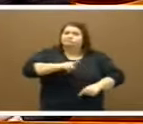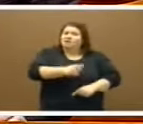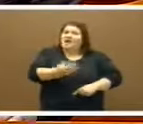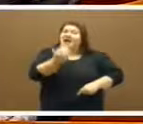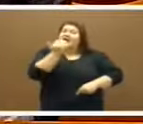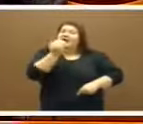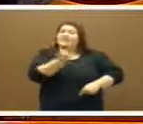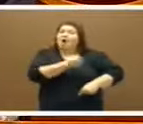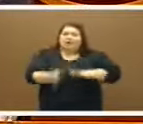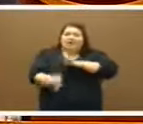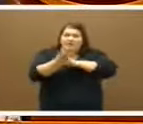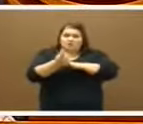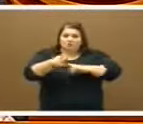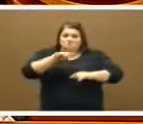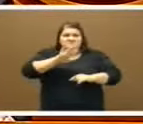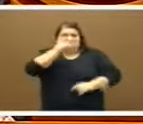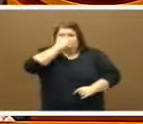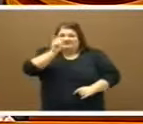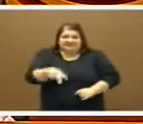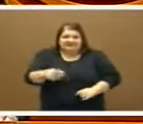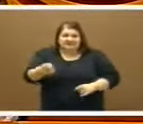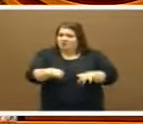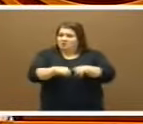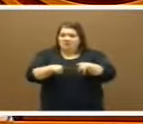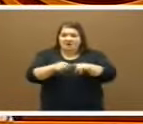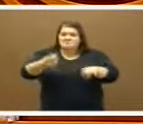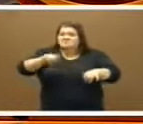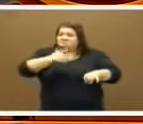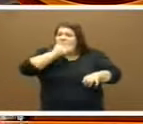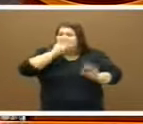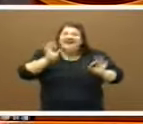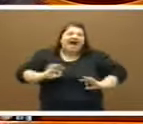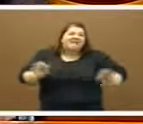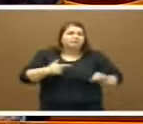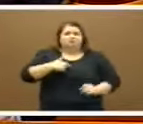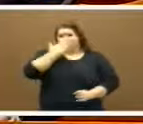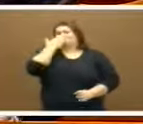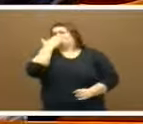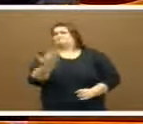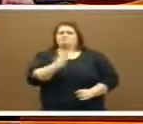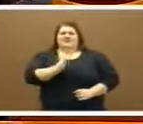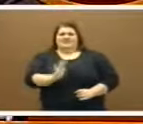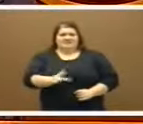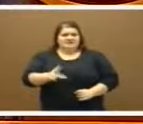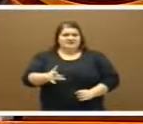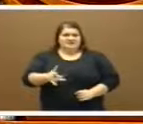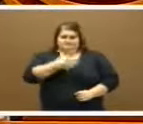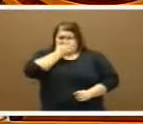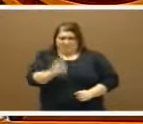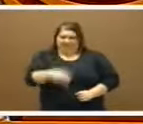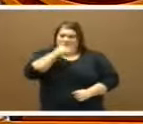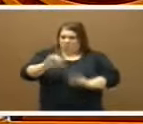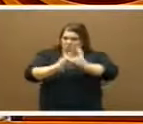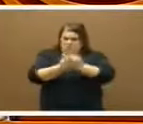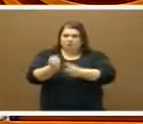de ahorro. Y lo dicen sin ruborizarse, sin que se les mueva un pelo con la mayor desfachatez del mundo, con lo que han hecho los del